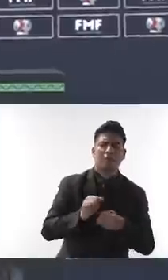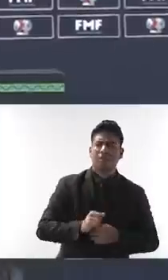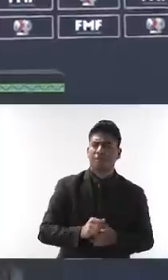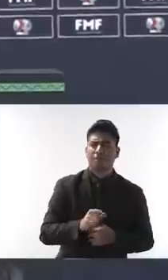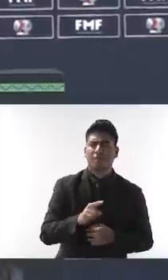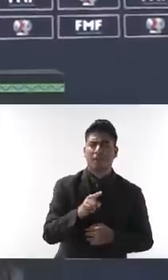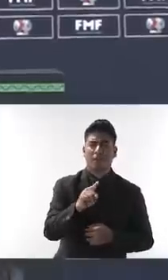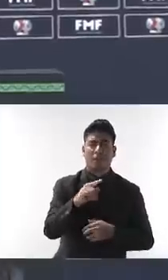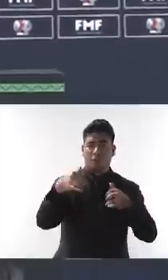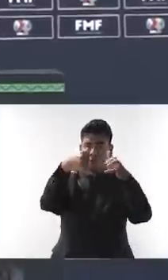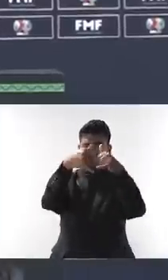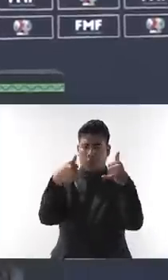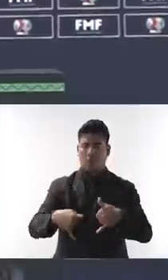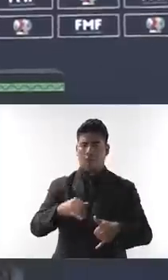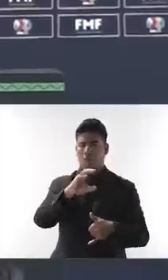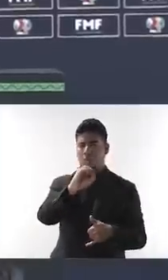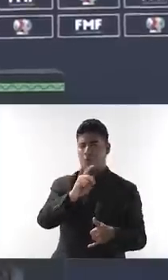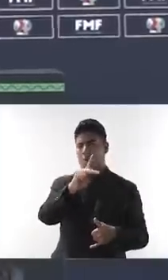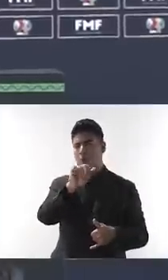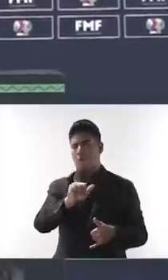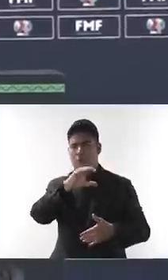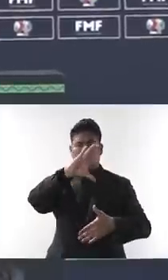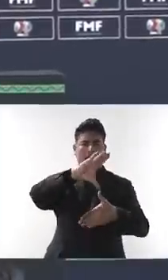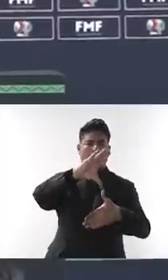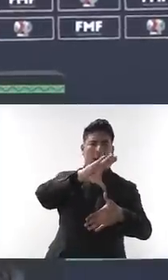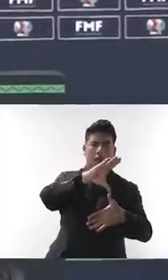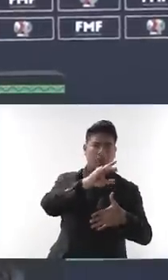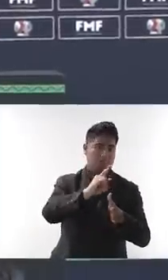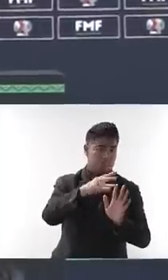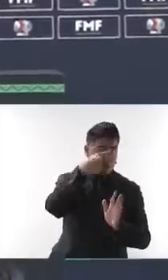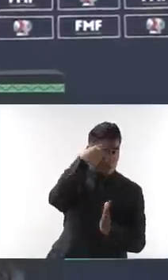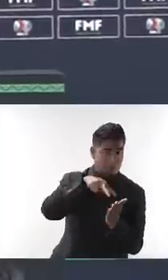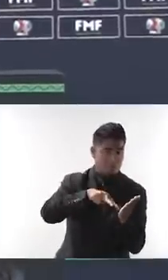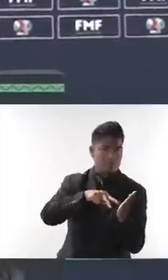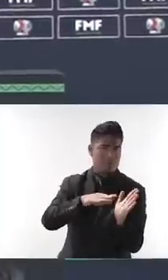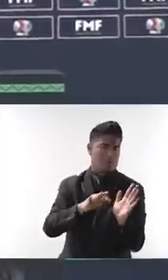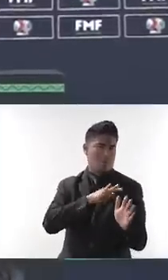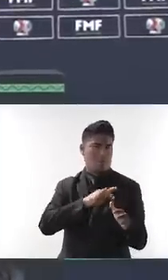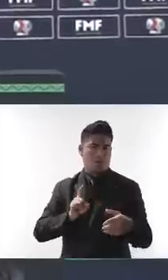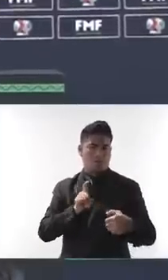América, el hecho de que México pueda estar a través de la Nations League en la Copa América del